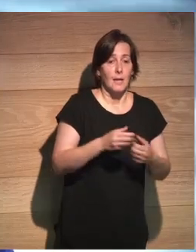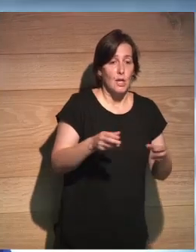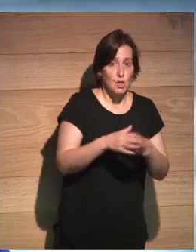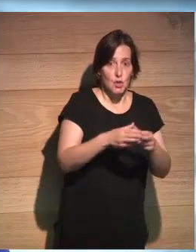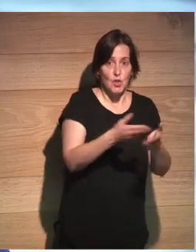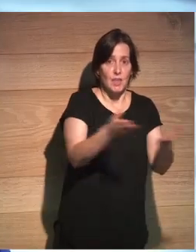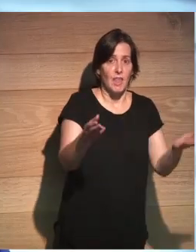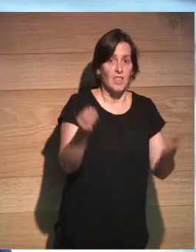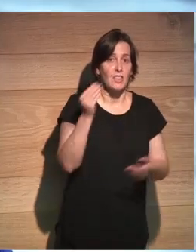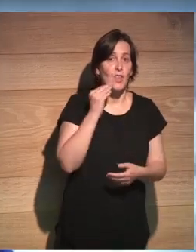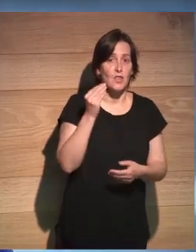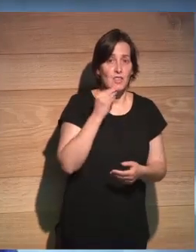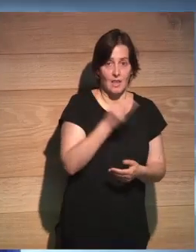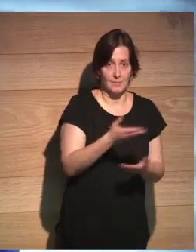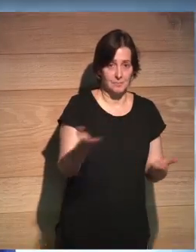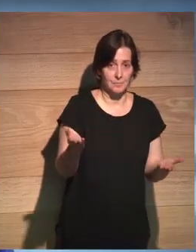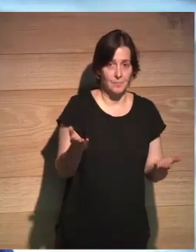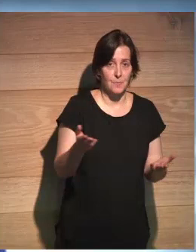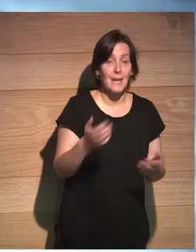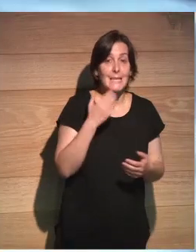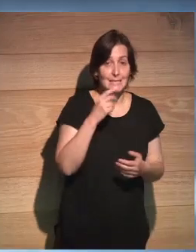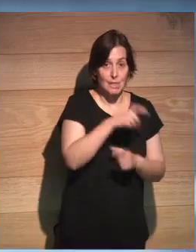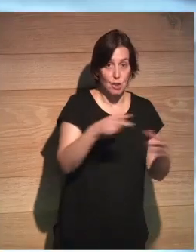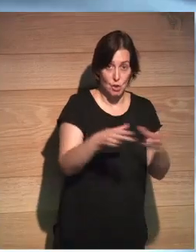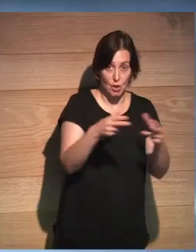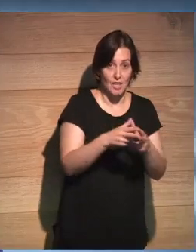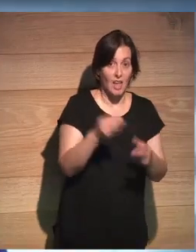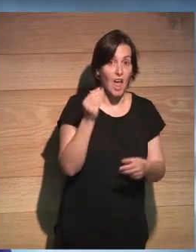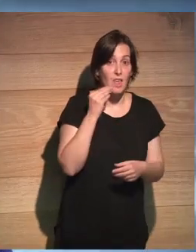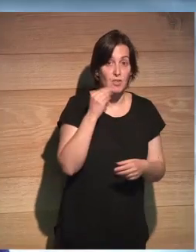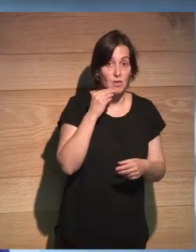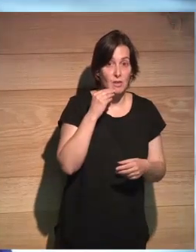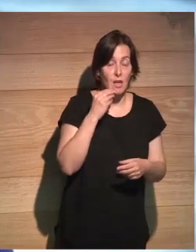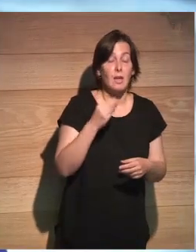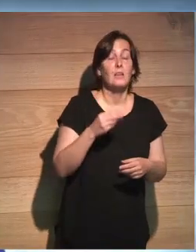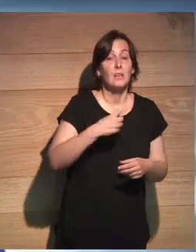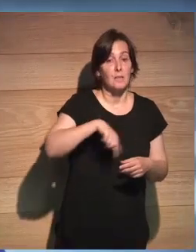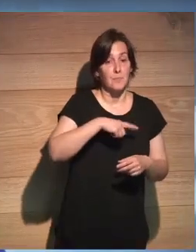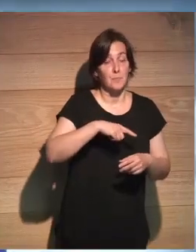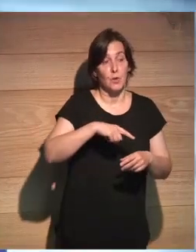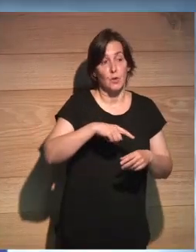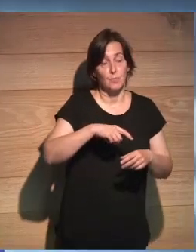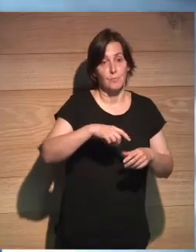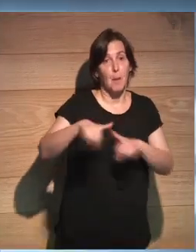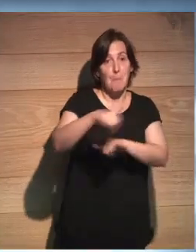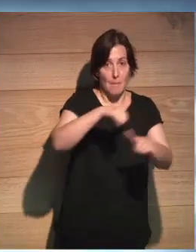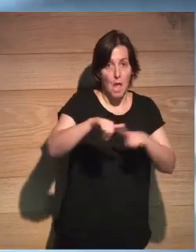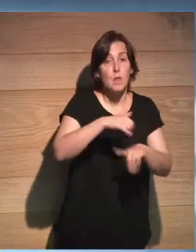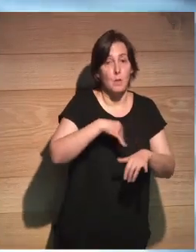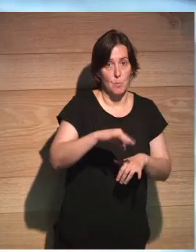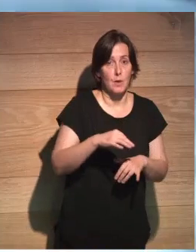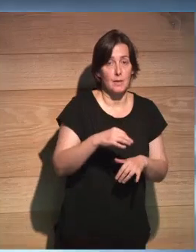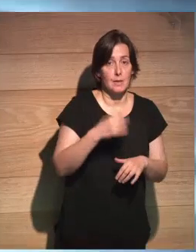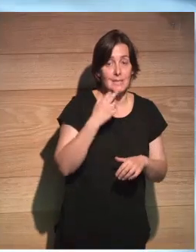una sociedad idiotizada es fácilmente manejable y manipulable, y la salud democrática de esa sociedad que no tiene